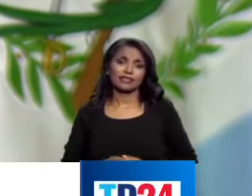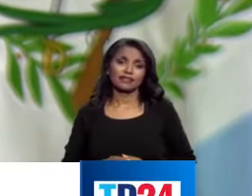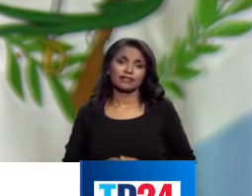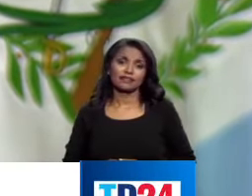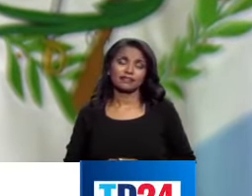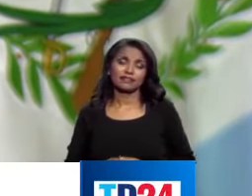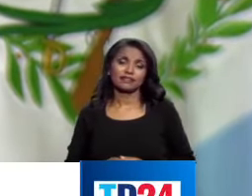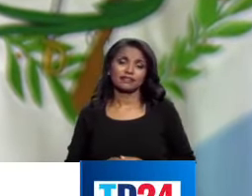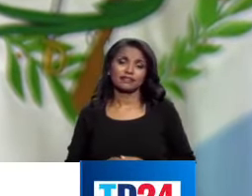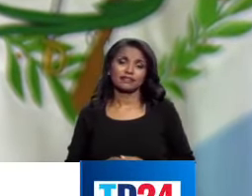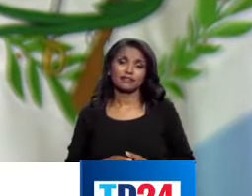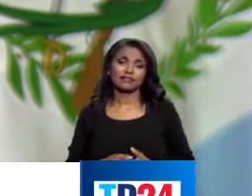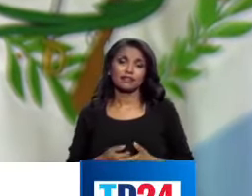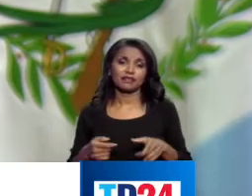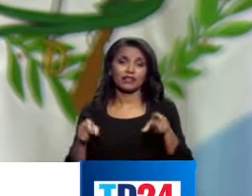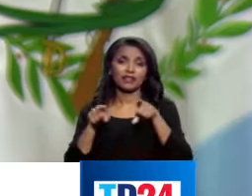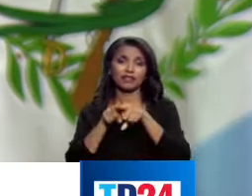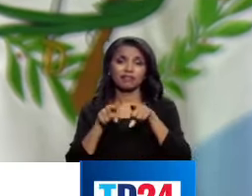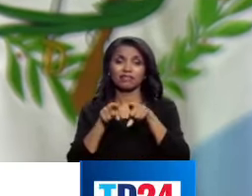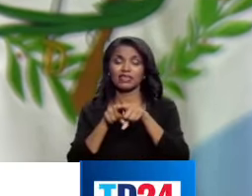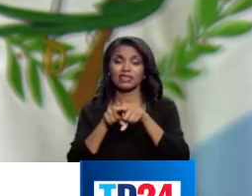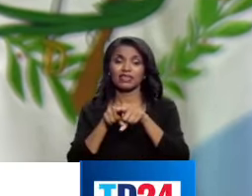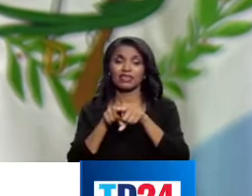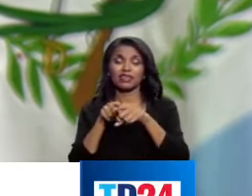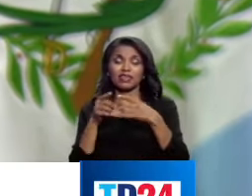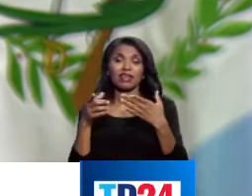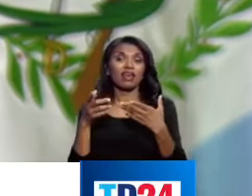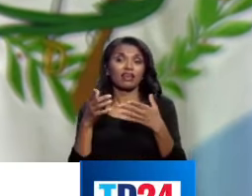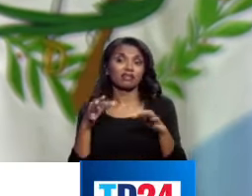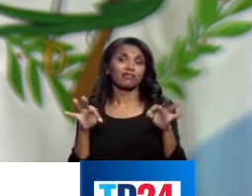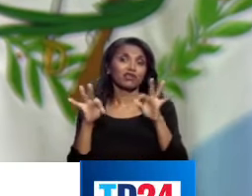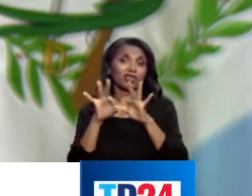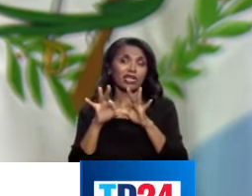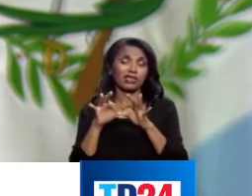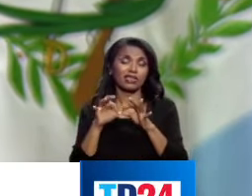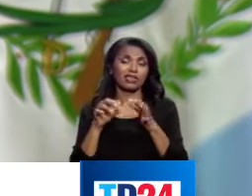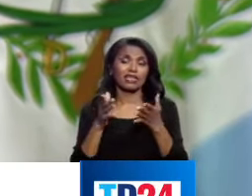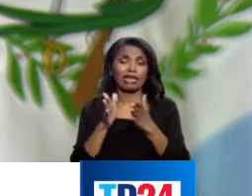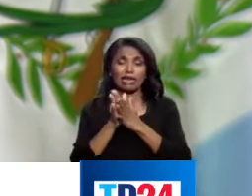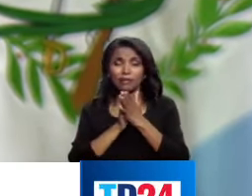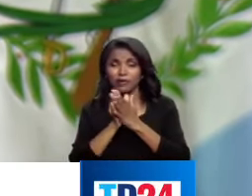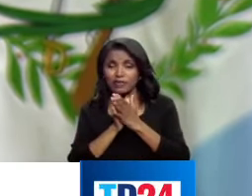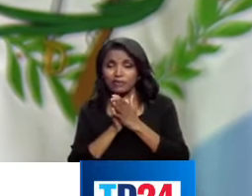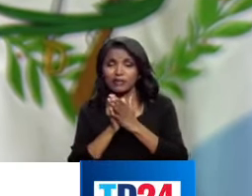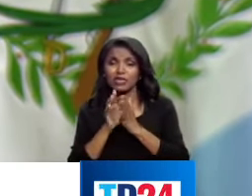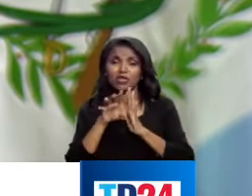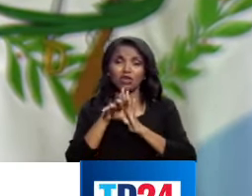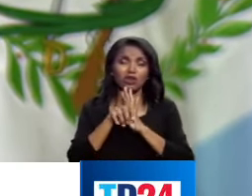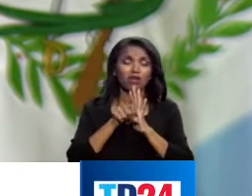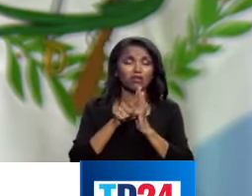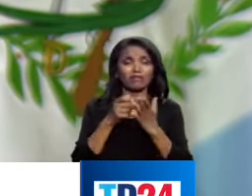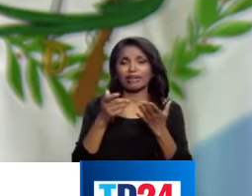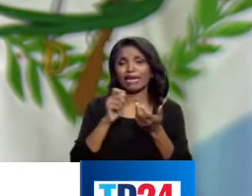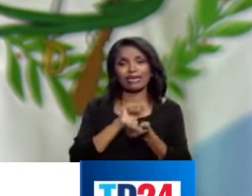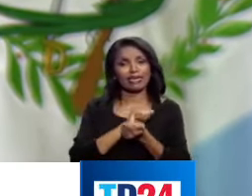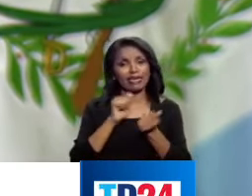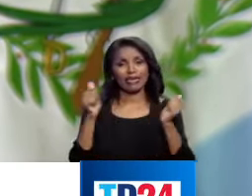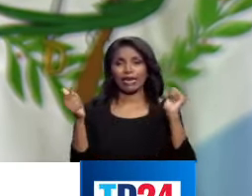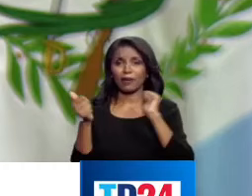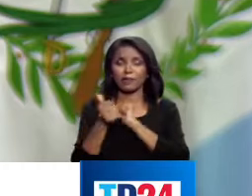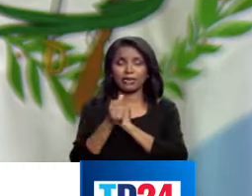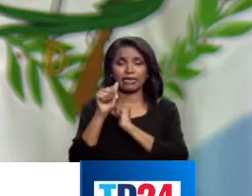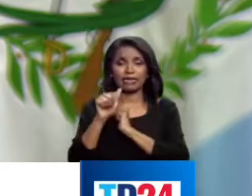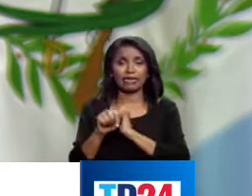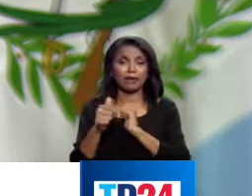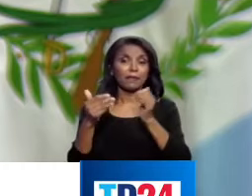Indudablemente, pasa además por acabar con la corrupción. Tenemos que cambiar esa reputación de que en